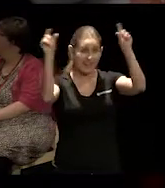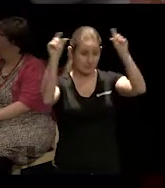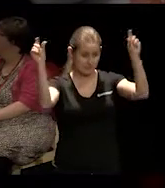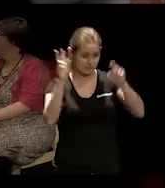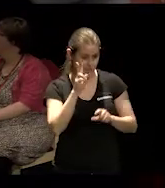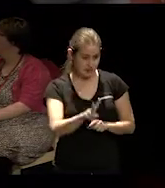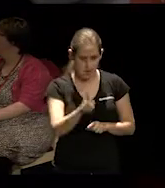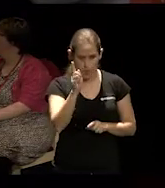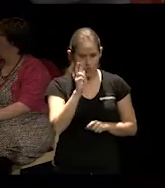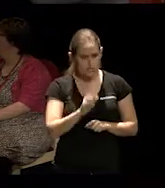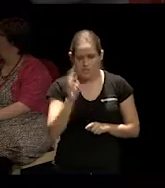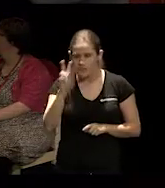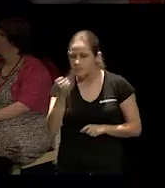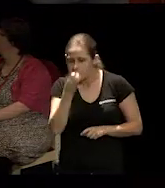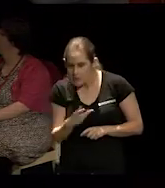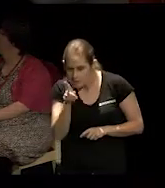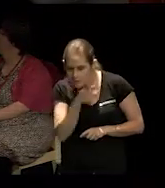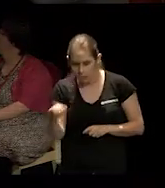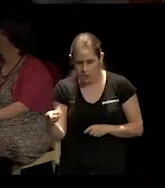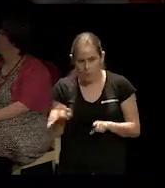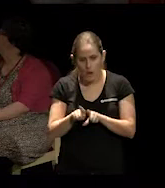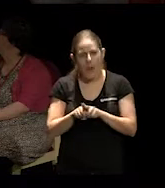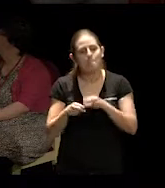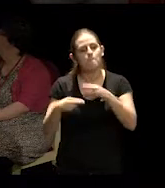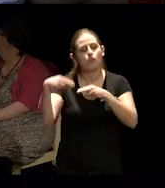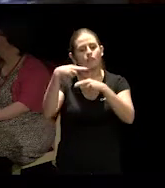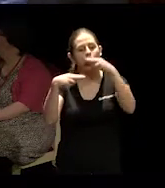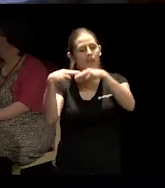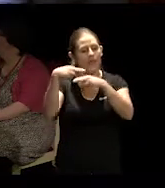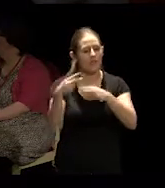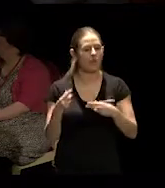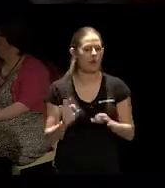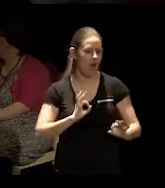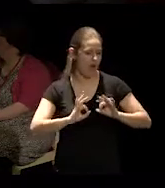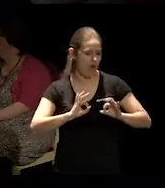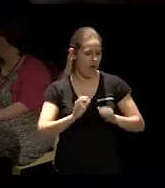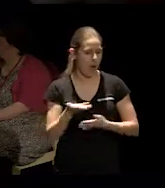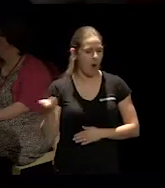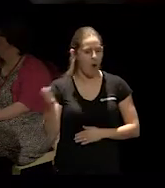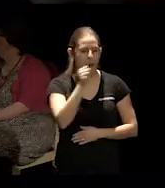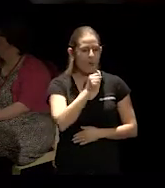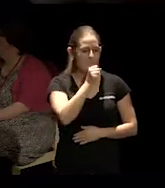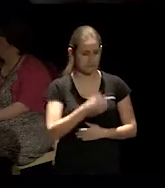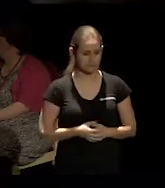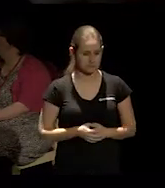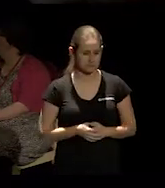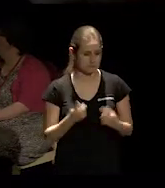si se ve. Eso es un montaje de una ópera. Y esa es la diferencia de altura entre